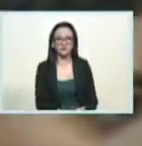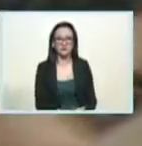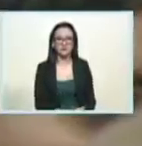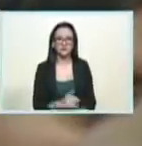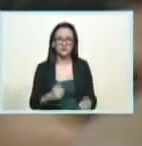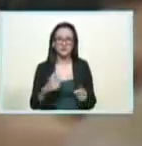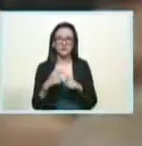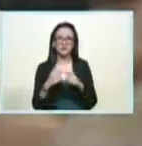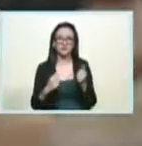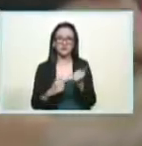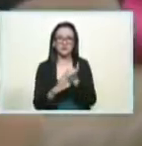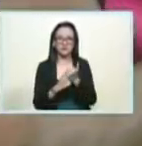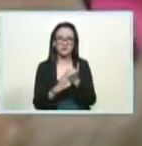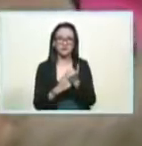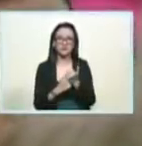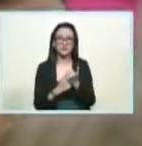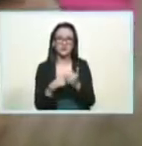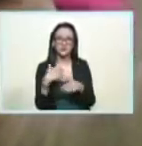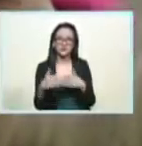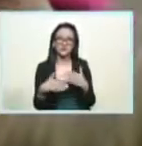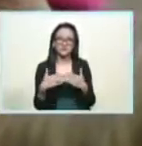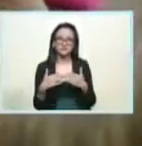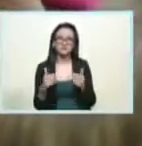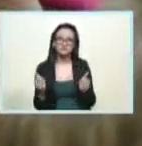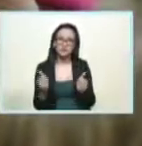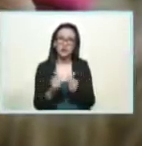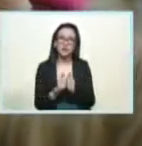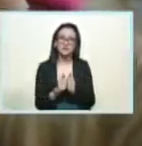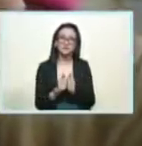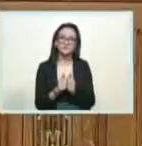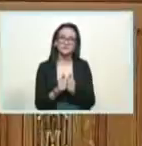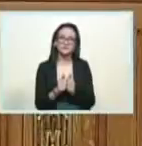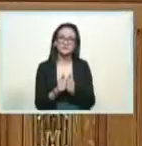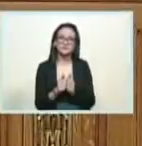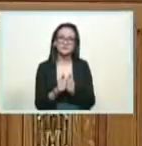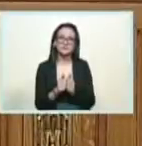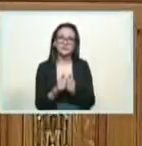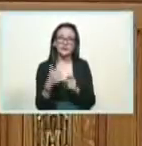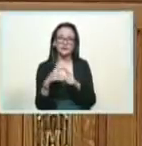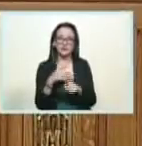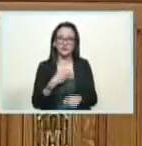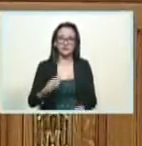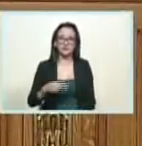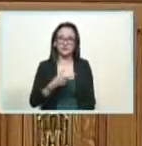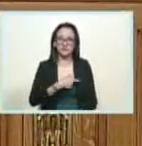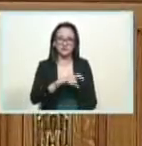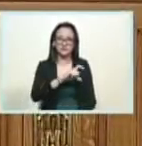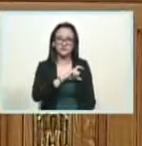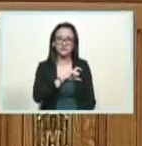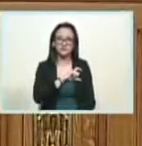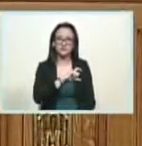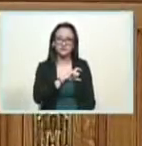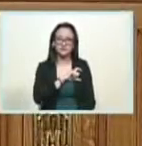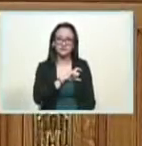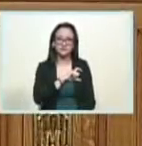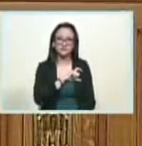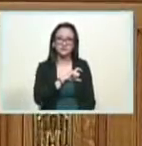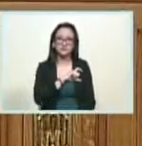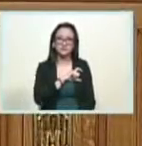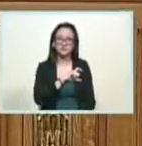el apoyo, la facilitación, el acompañamiento del expresidente español Rodríguez